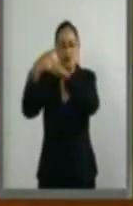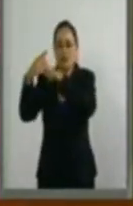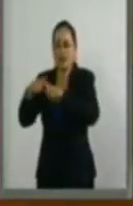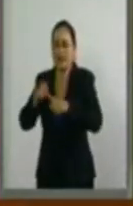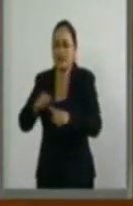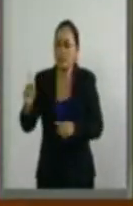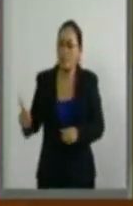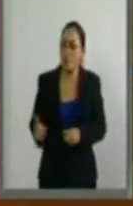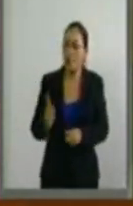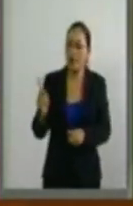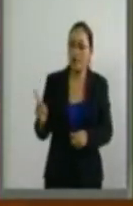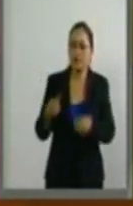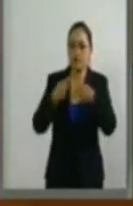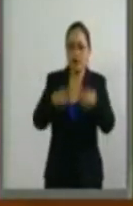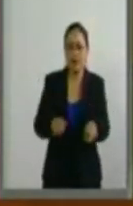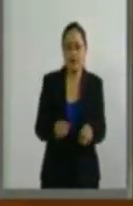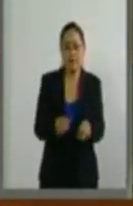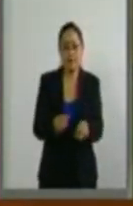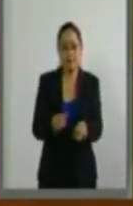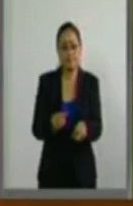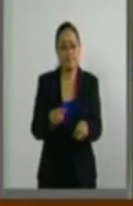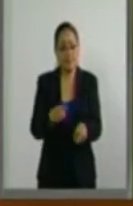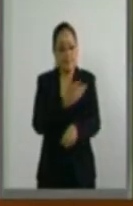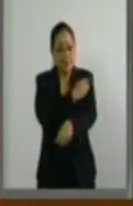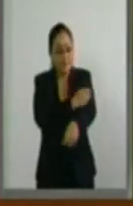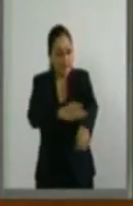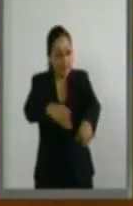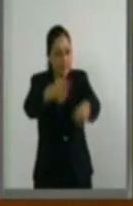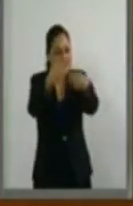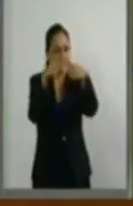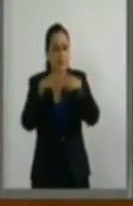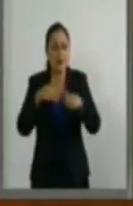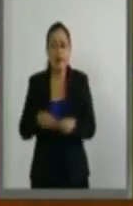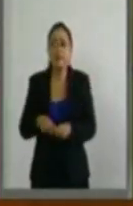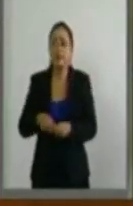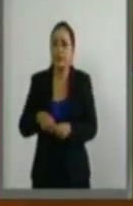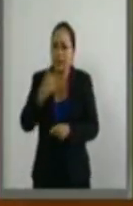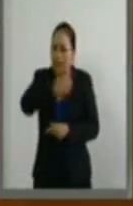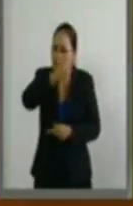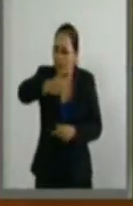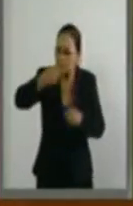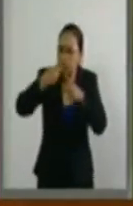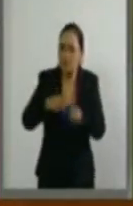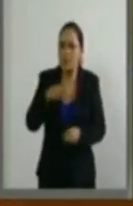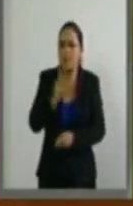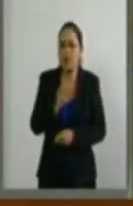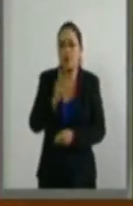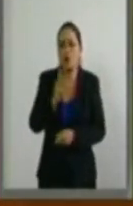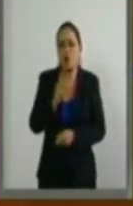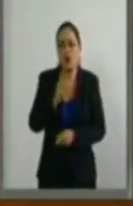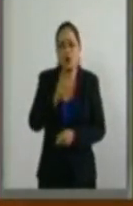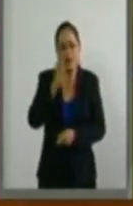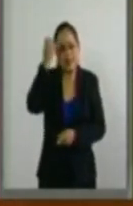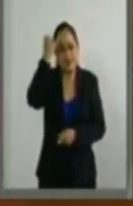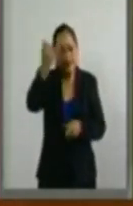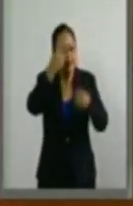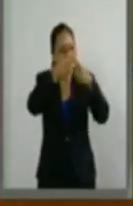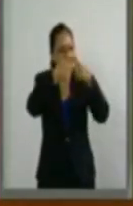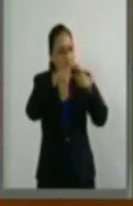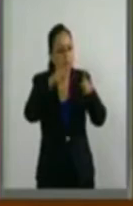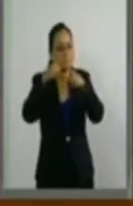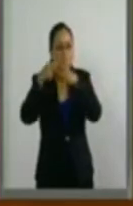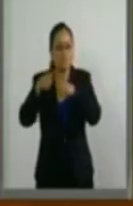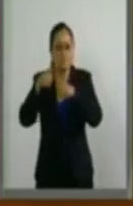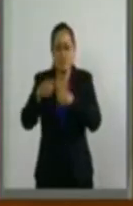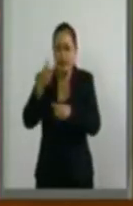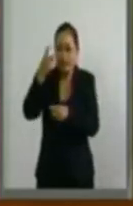pueblos distintos, de familias diversas. No obstante las diferentes ideologías, lo